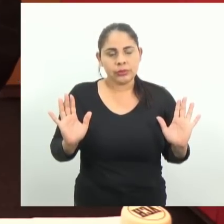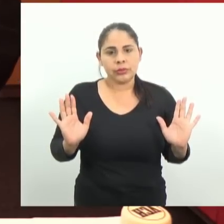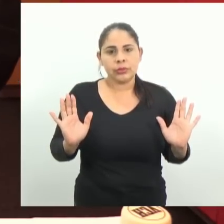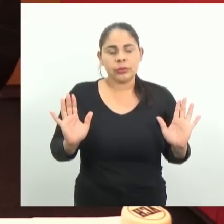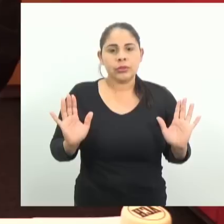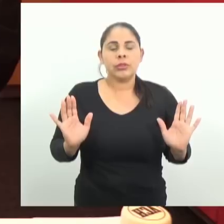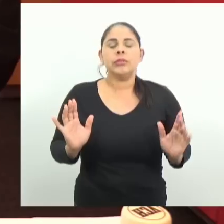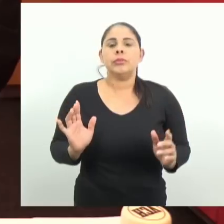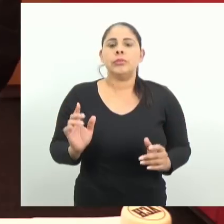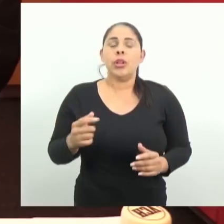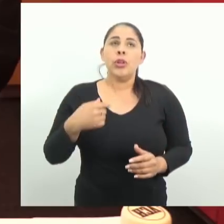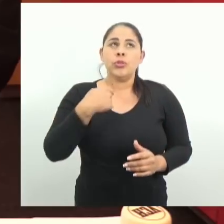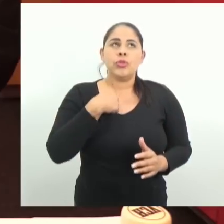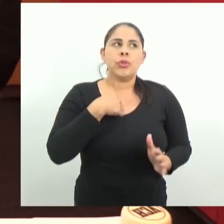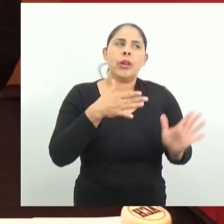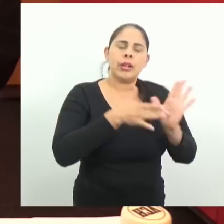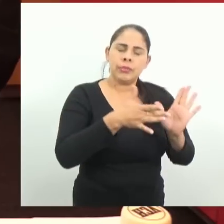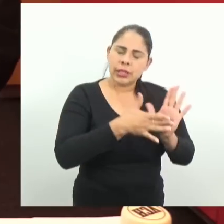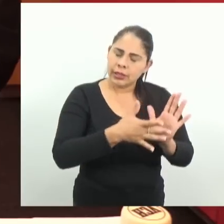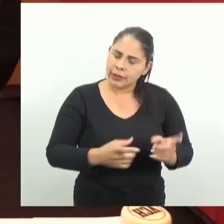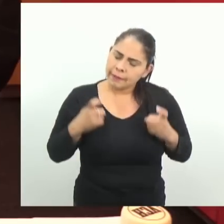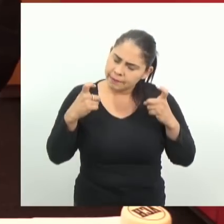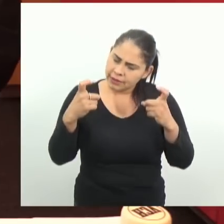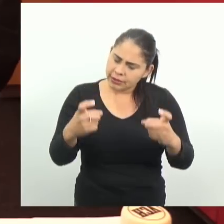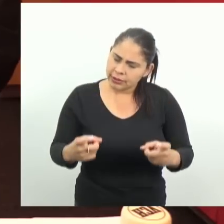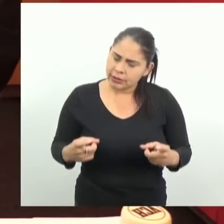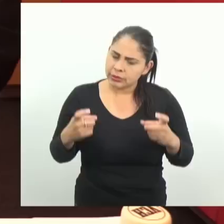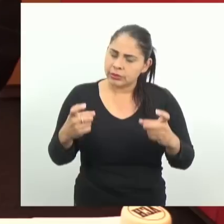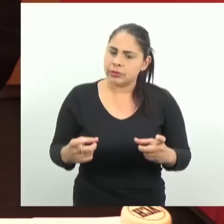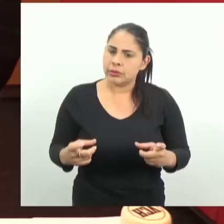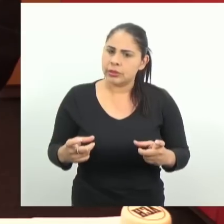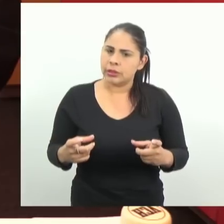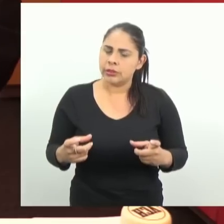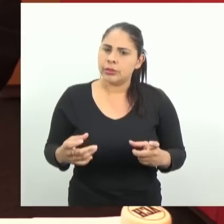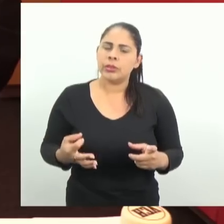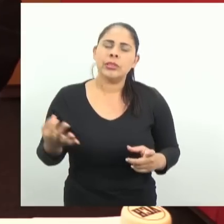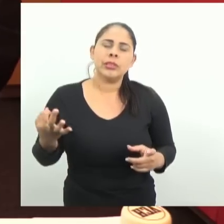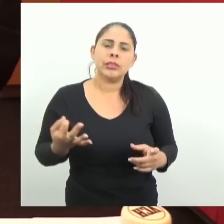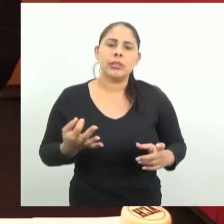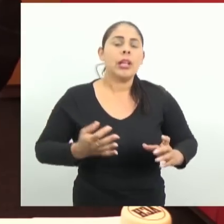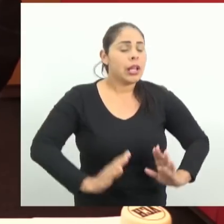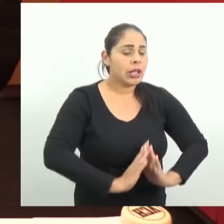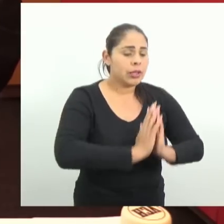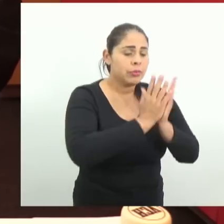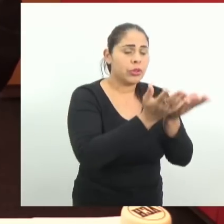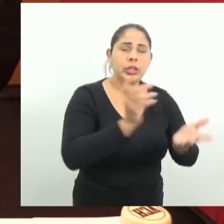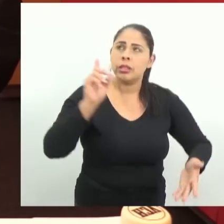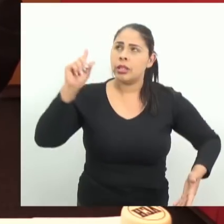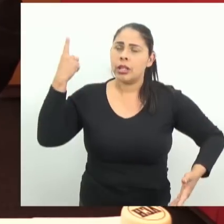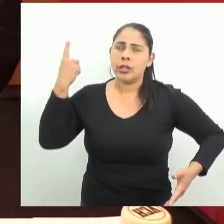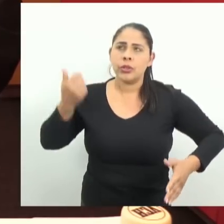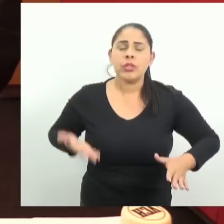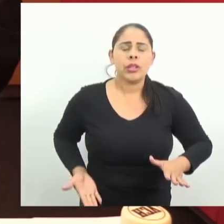de intentar de explicar lo importante que es la palabra de Dios para